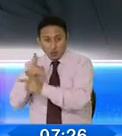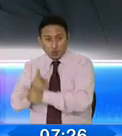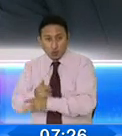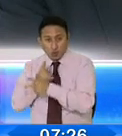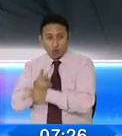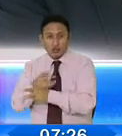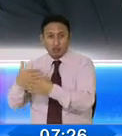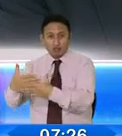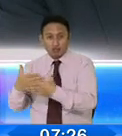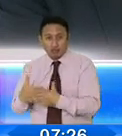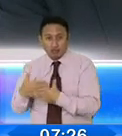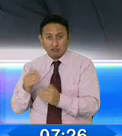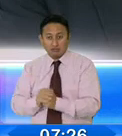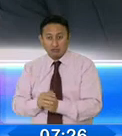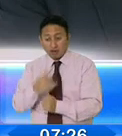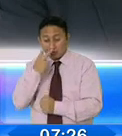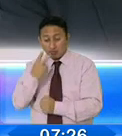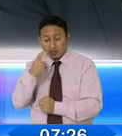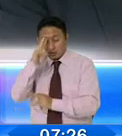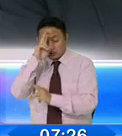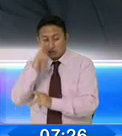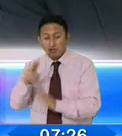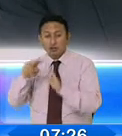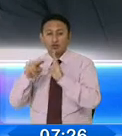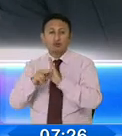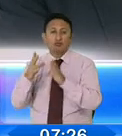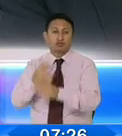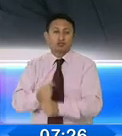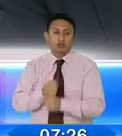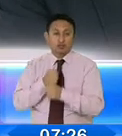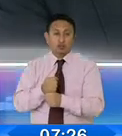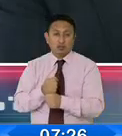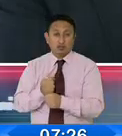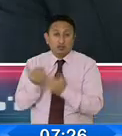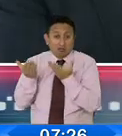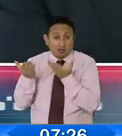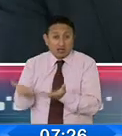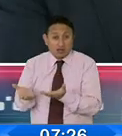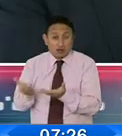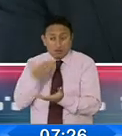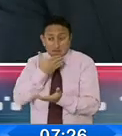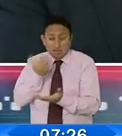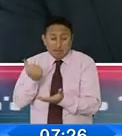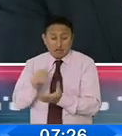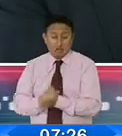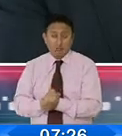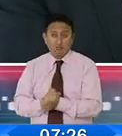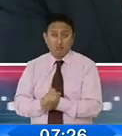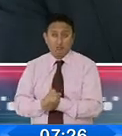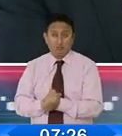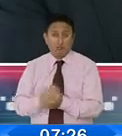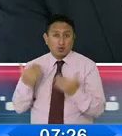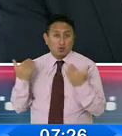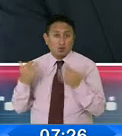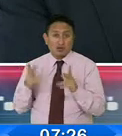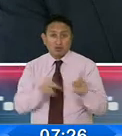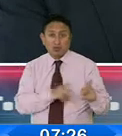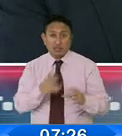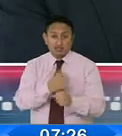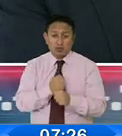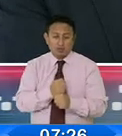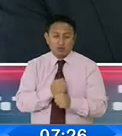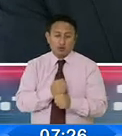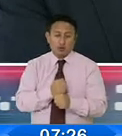protegiéndonos, observando las medidas de bioseguridad. Esa es la alternativa, la mejor alternativa a cualquier plan de seguridad que